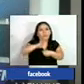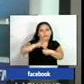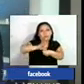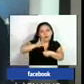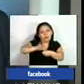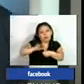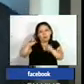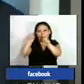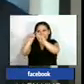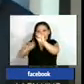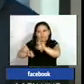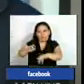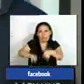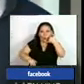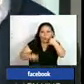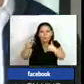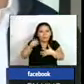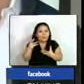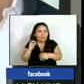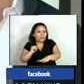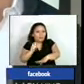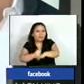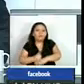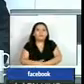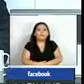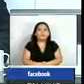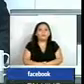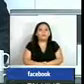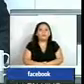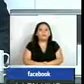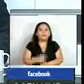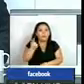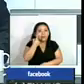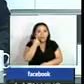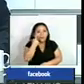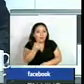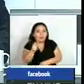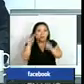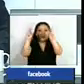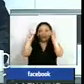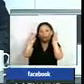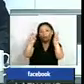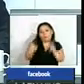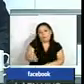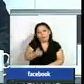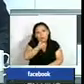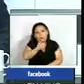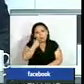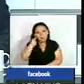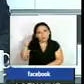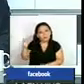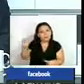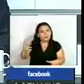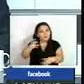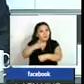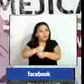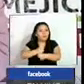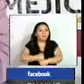votación electrónica como la que están tratando de impulsar el grupo. Bien, y tenemos otros hechos que son noticia en el siguiente resumen.